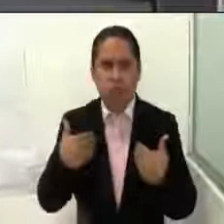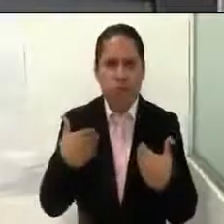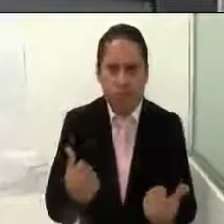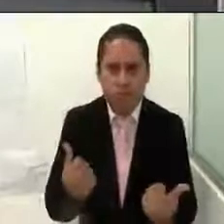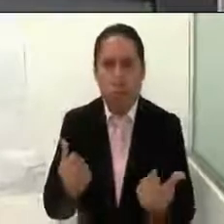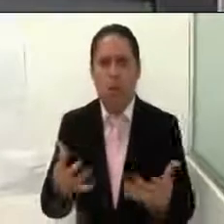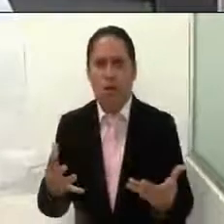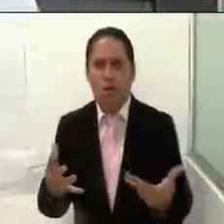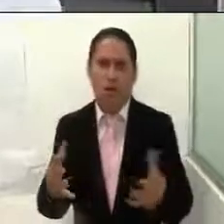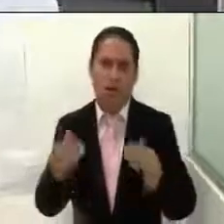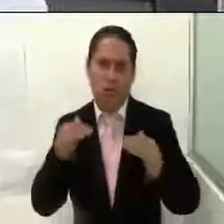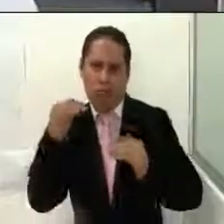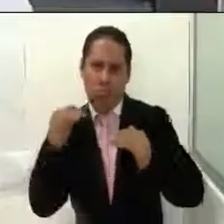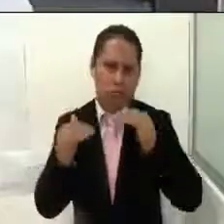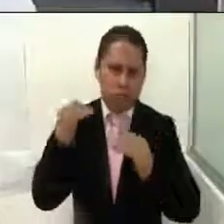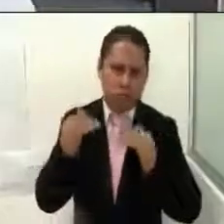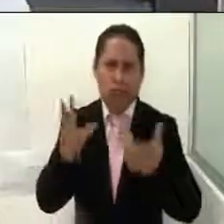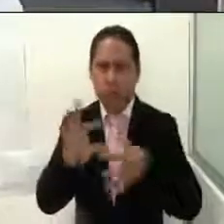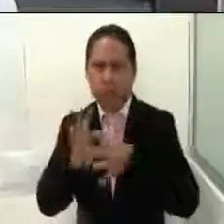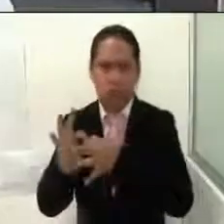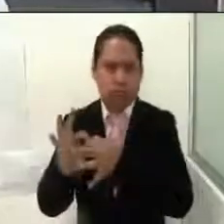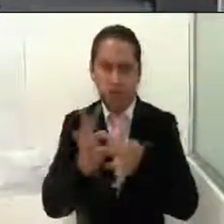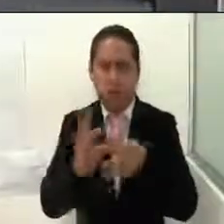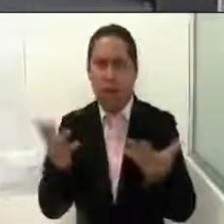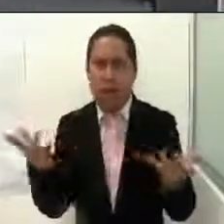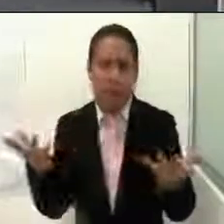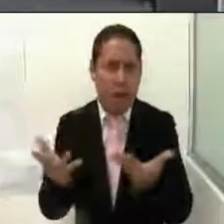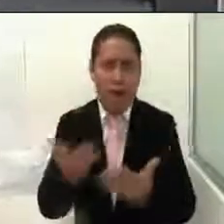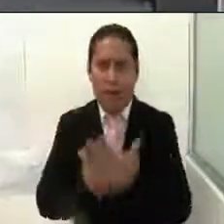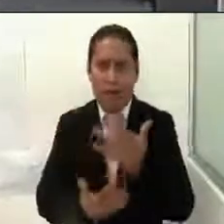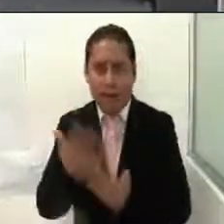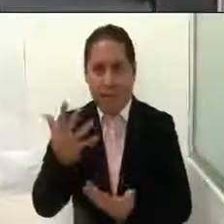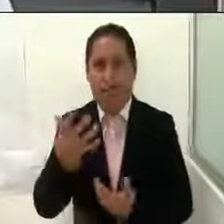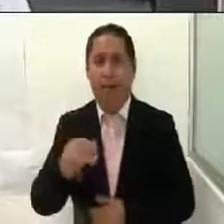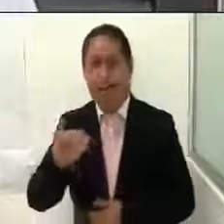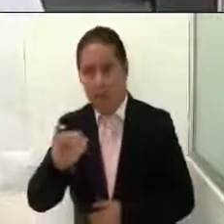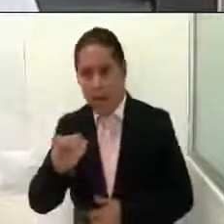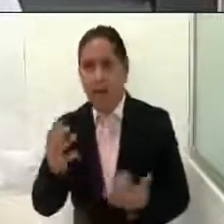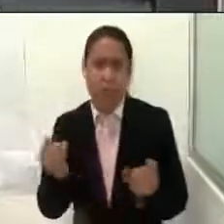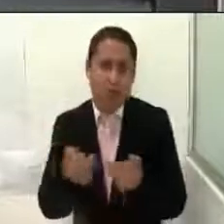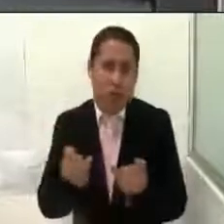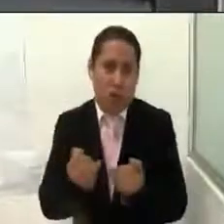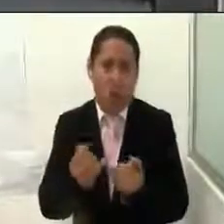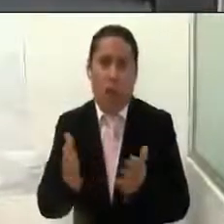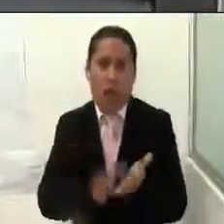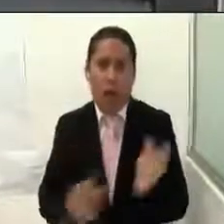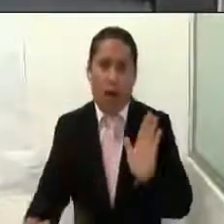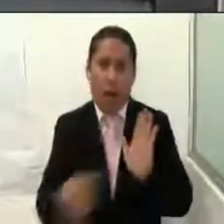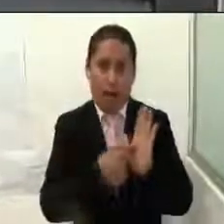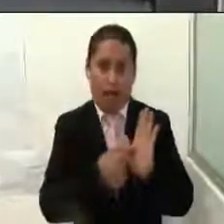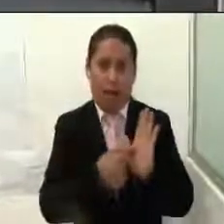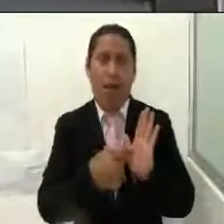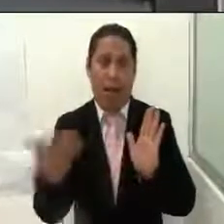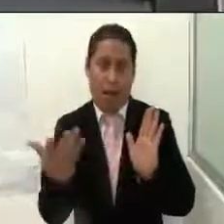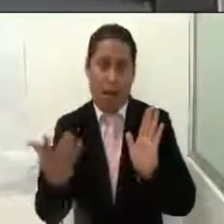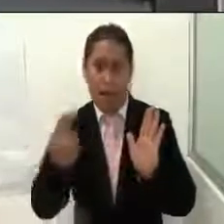entre lo que estamos realizando y lo que estamos plasmando en la constitución